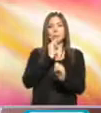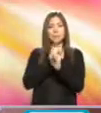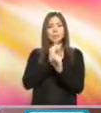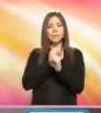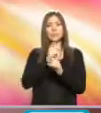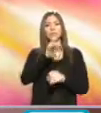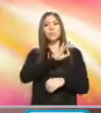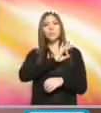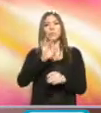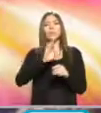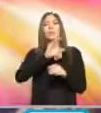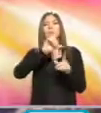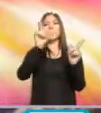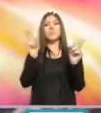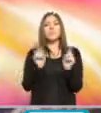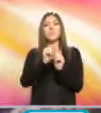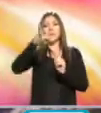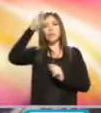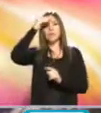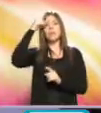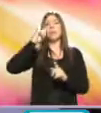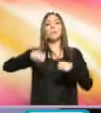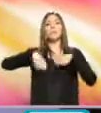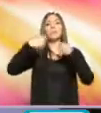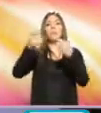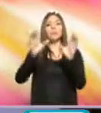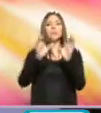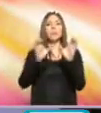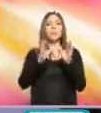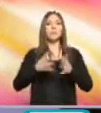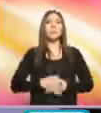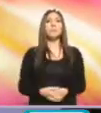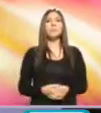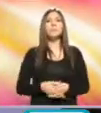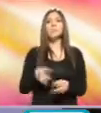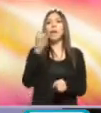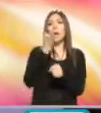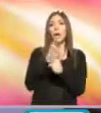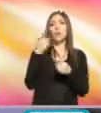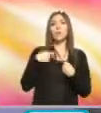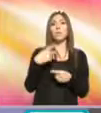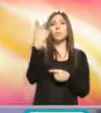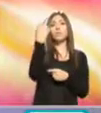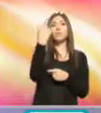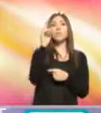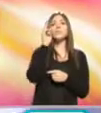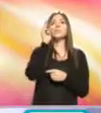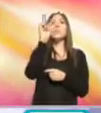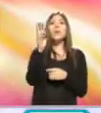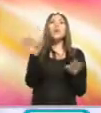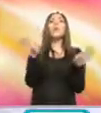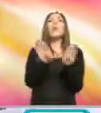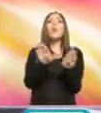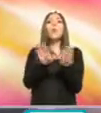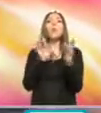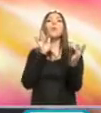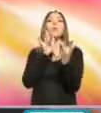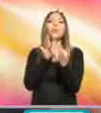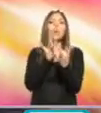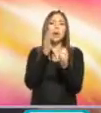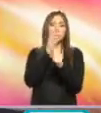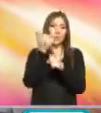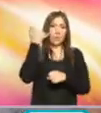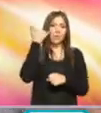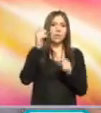con la posibilidad de certificarse. ¿Cómo llegan a ustedes? Y ahorita lo que nos están viendo, ¿cómo se contactan? Bueno, creo que ya están apareciendo los teléfonos,